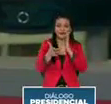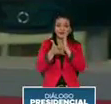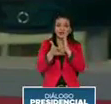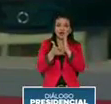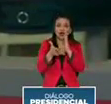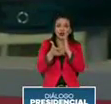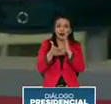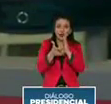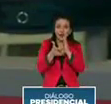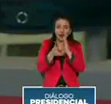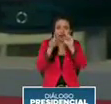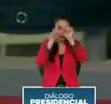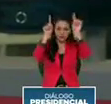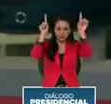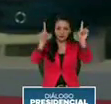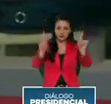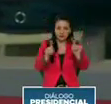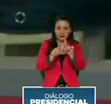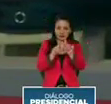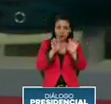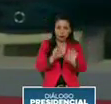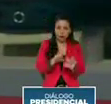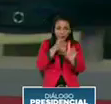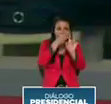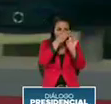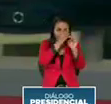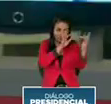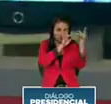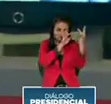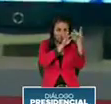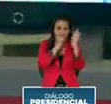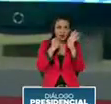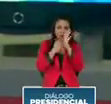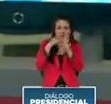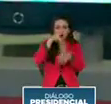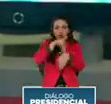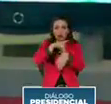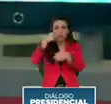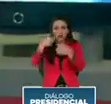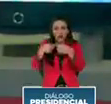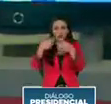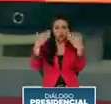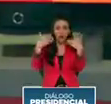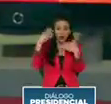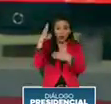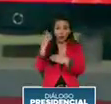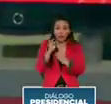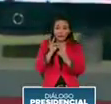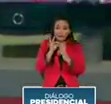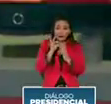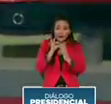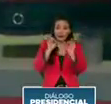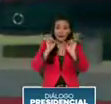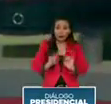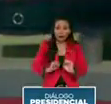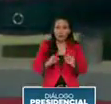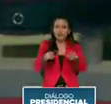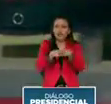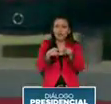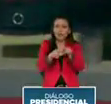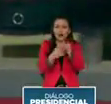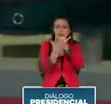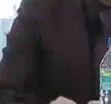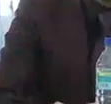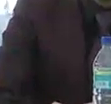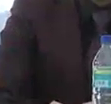donde va a haber conectividad para que médicos, por ejemplo, de Quito, Guayaquil y Cuenca, especialistas, puedan dar una consulta en tiempo